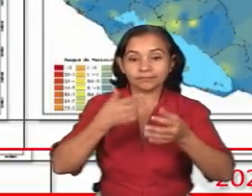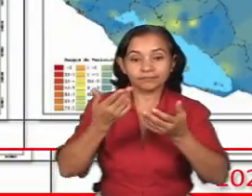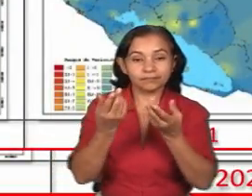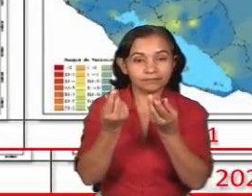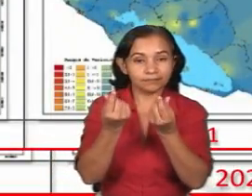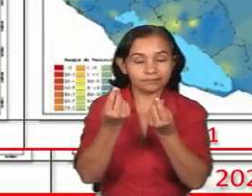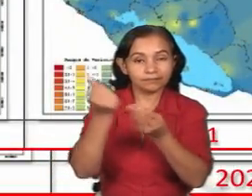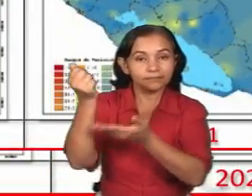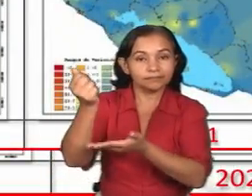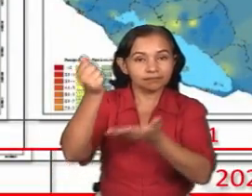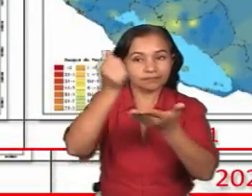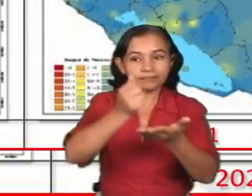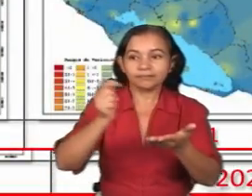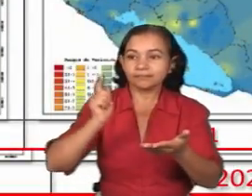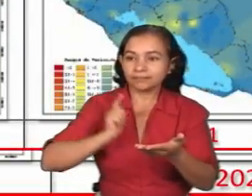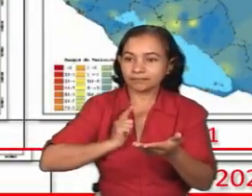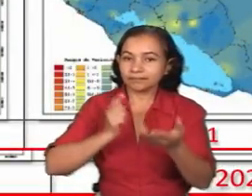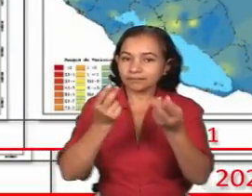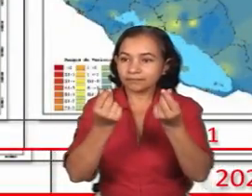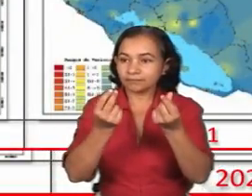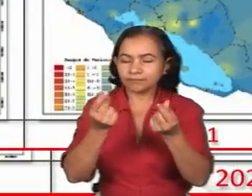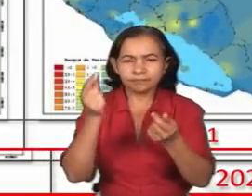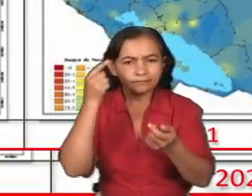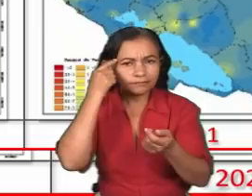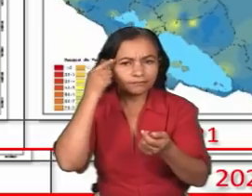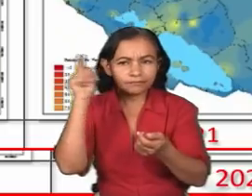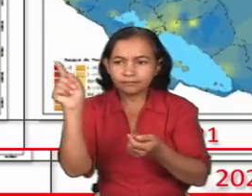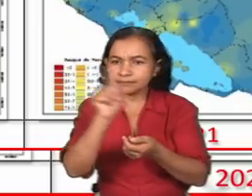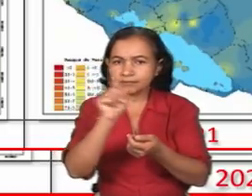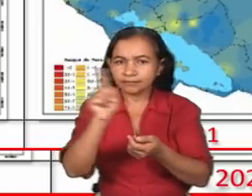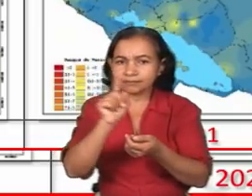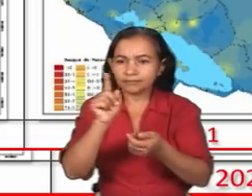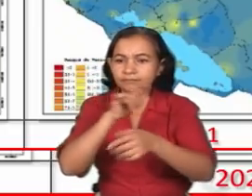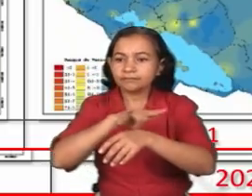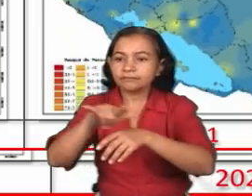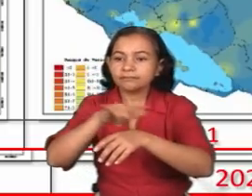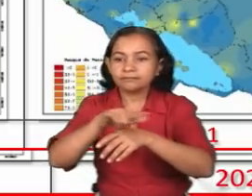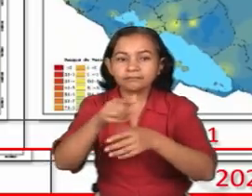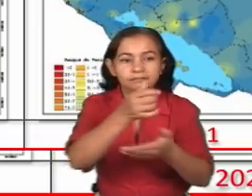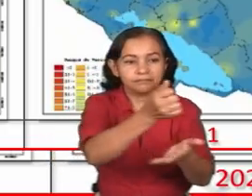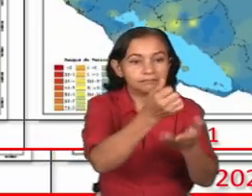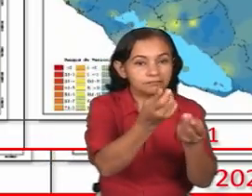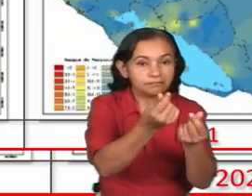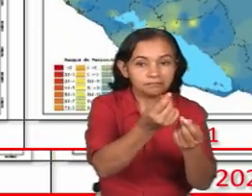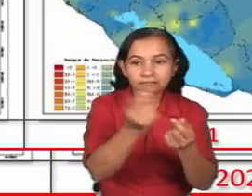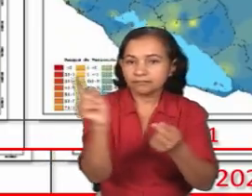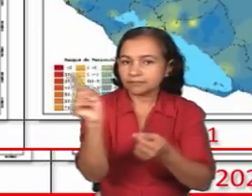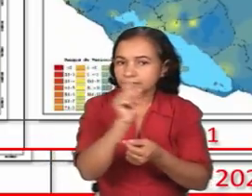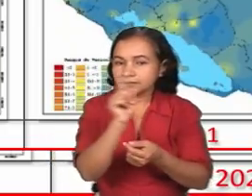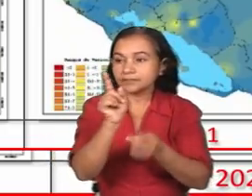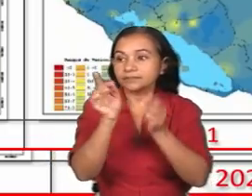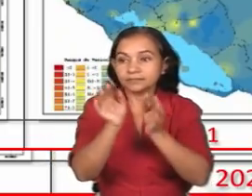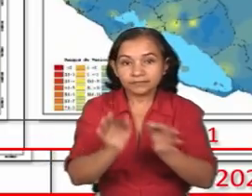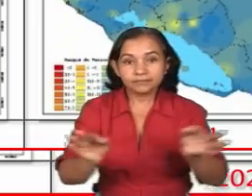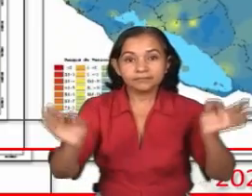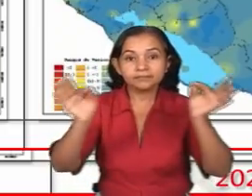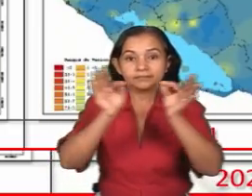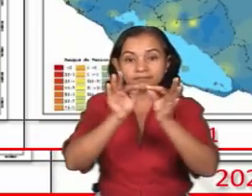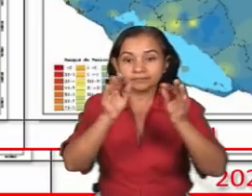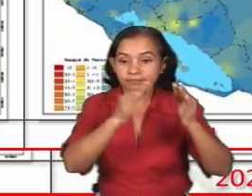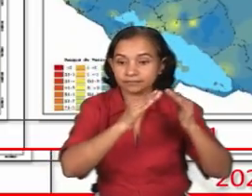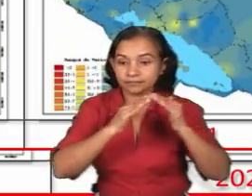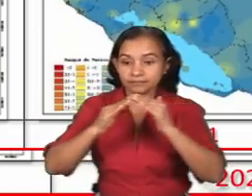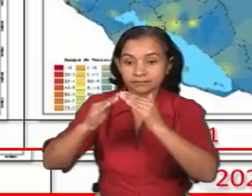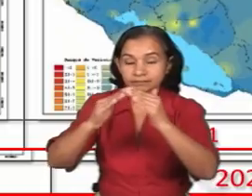con que el país cuenta. Es decir, no estamos pensando que es que vamos a buscar un financiamiento para hacer de qué ciudad. No, muy importante, son que ciudades que están